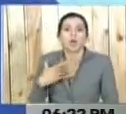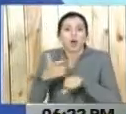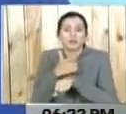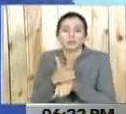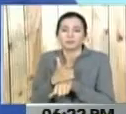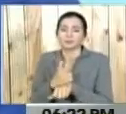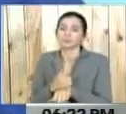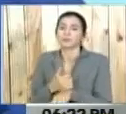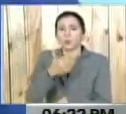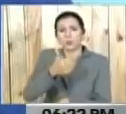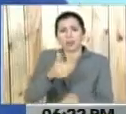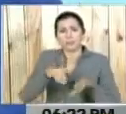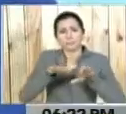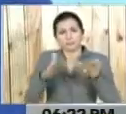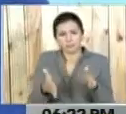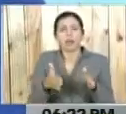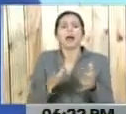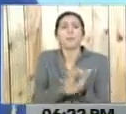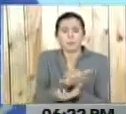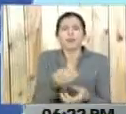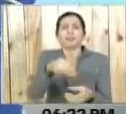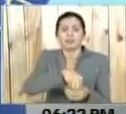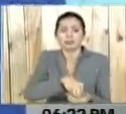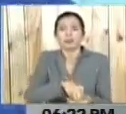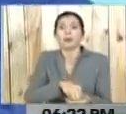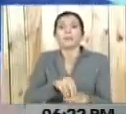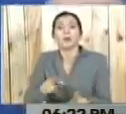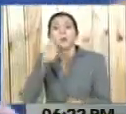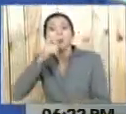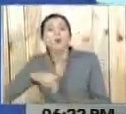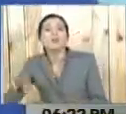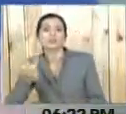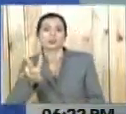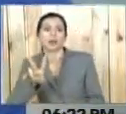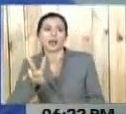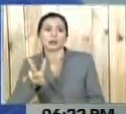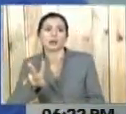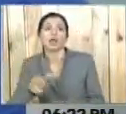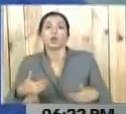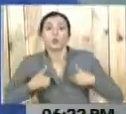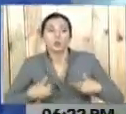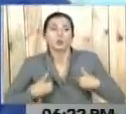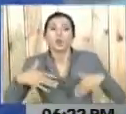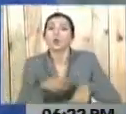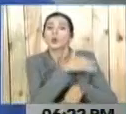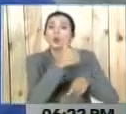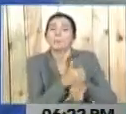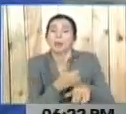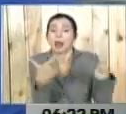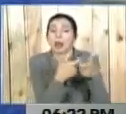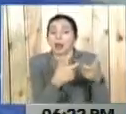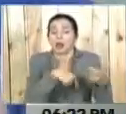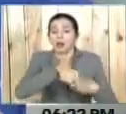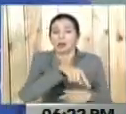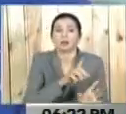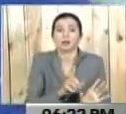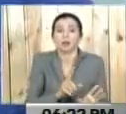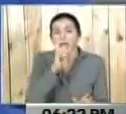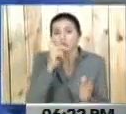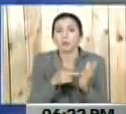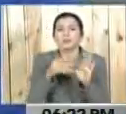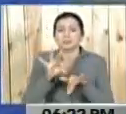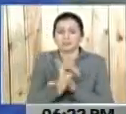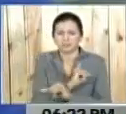unidad tenga diferencias, el problema es cuando meten al pueblo venezolano en sus diferencias. En el año 2013, luego el resultado de las